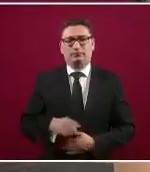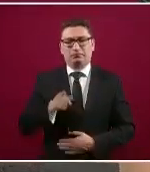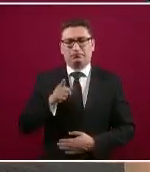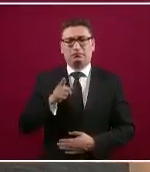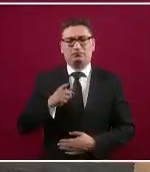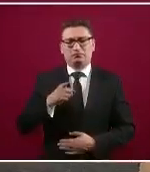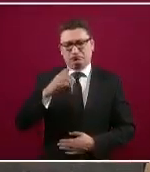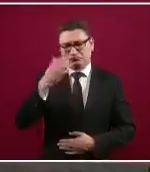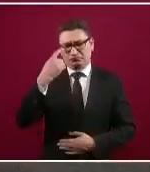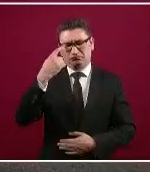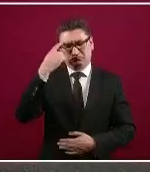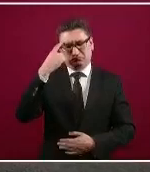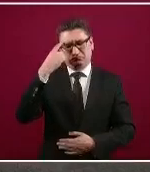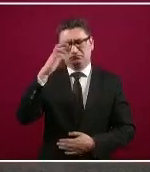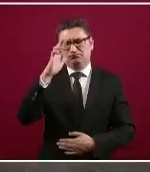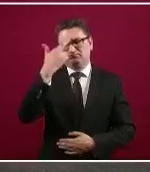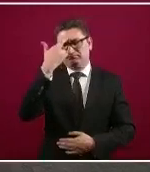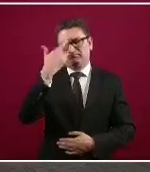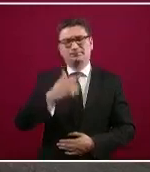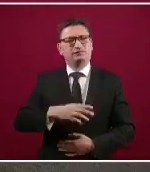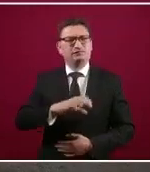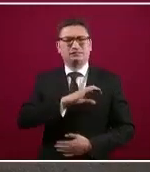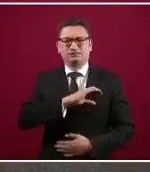cariño por